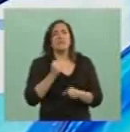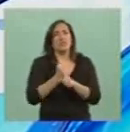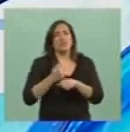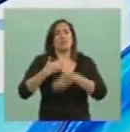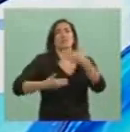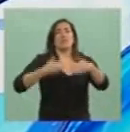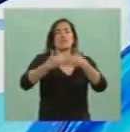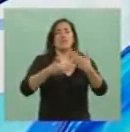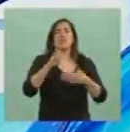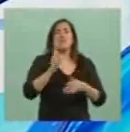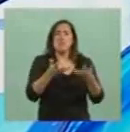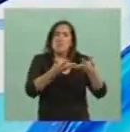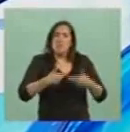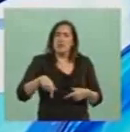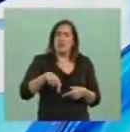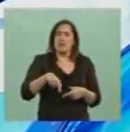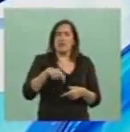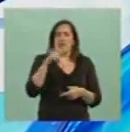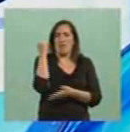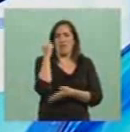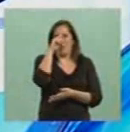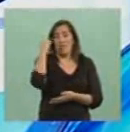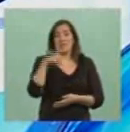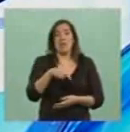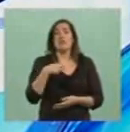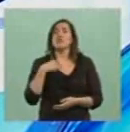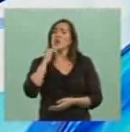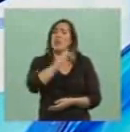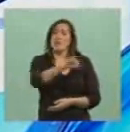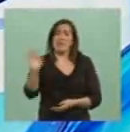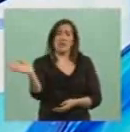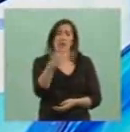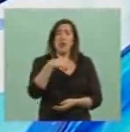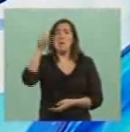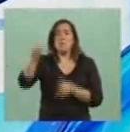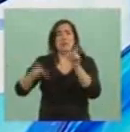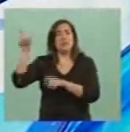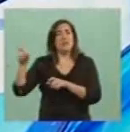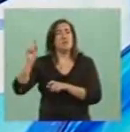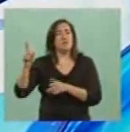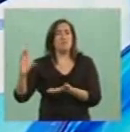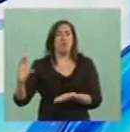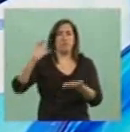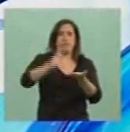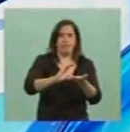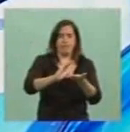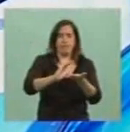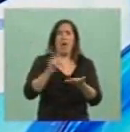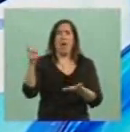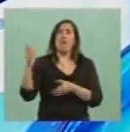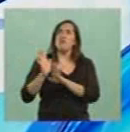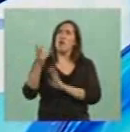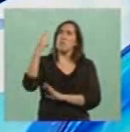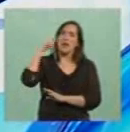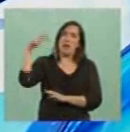crecimiento. Yo quiero decirles a todos, a los inversores que han depositado esta confianza, esta fuerza